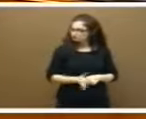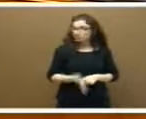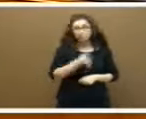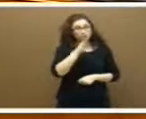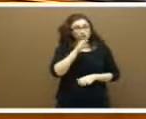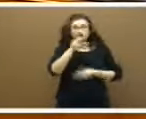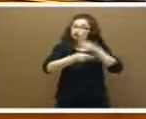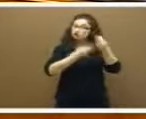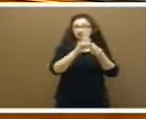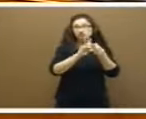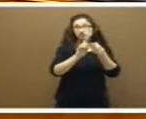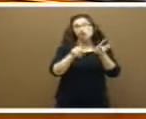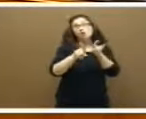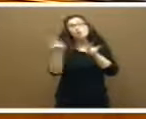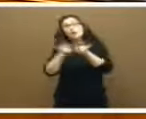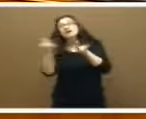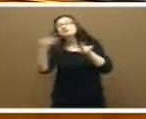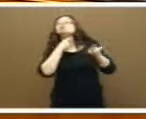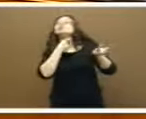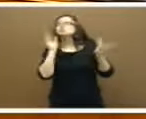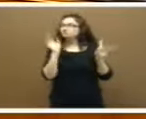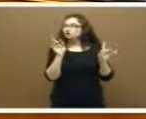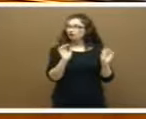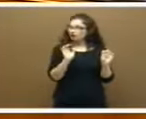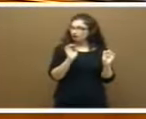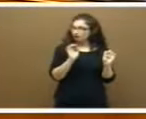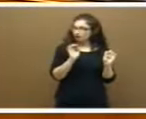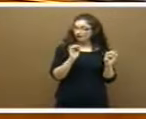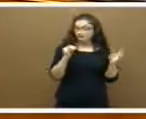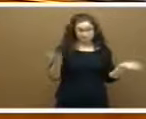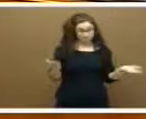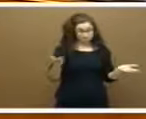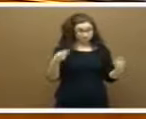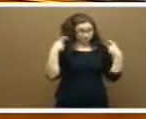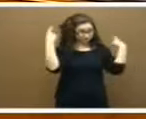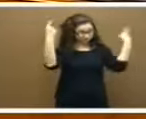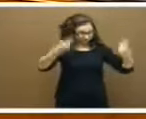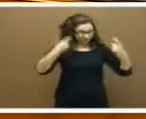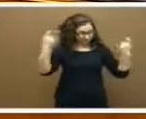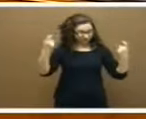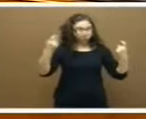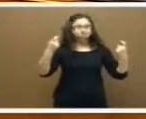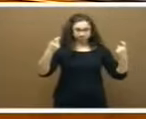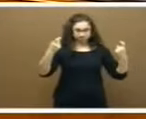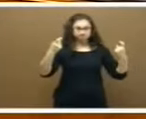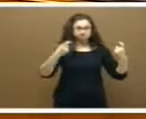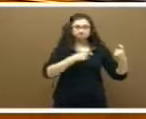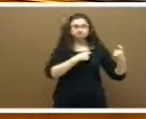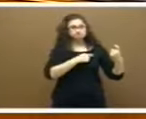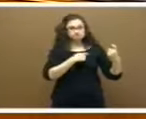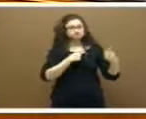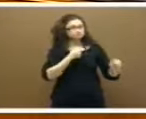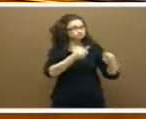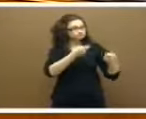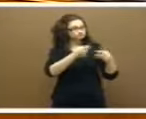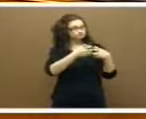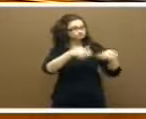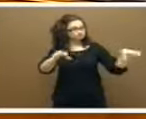está haciendo como ustedes quieren. Intentan descalificar la composición de la comisión negociadora.